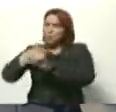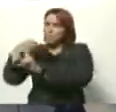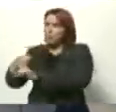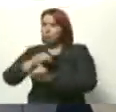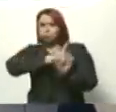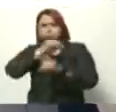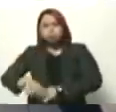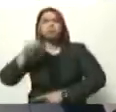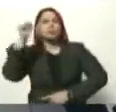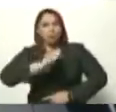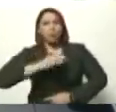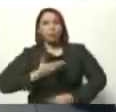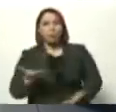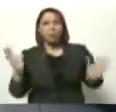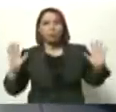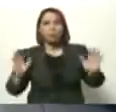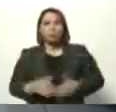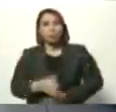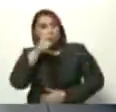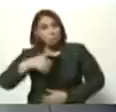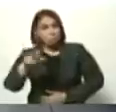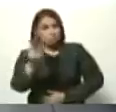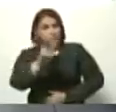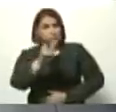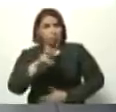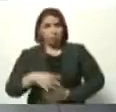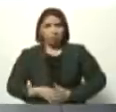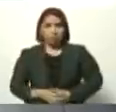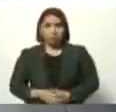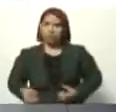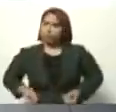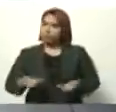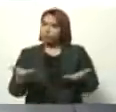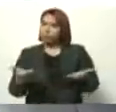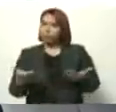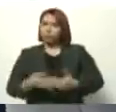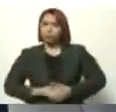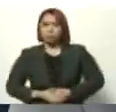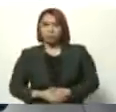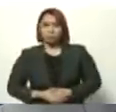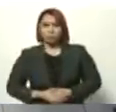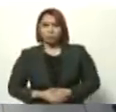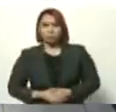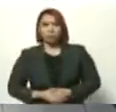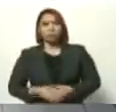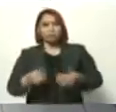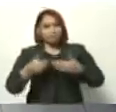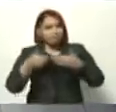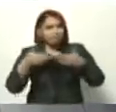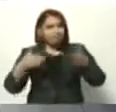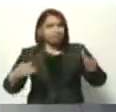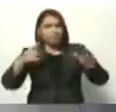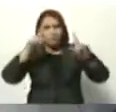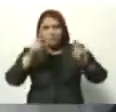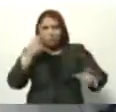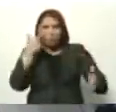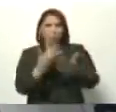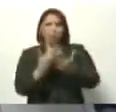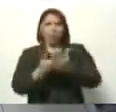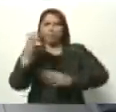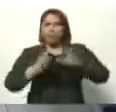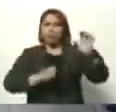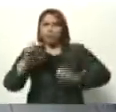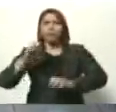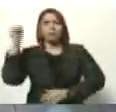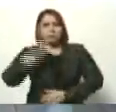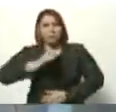derrotarlo? Sí podemos. El pueblo venezolano ha dado amplias pruebas y evidencias de que sí podemos. Y nosotros no